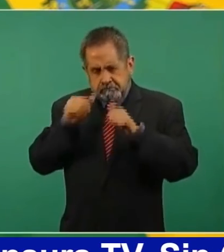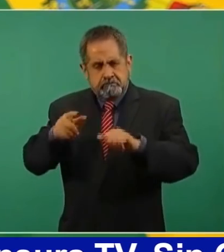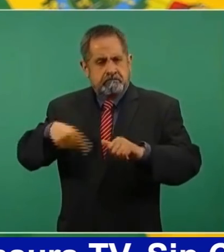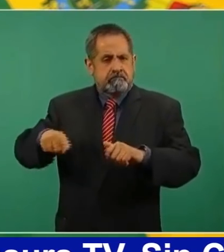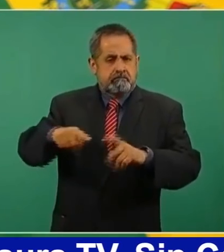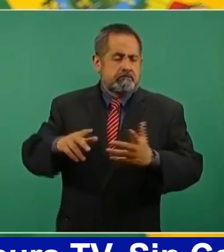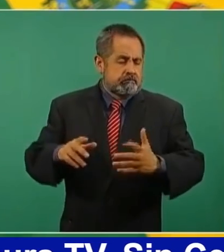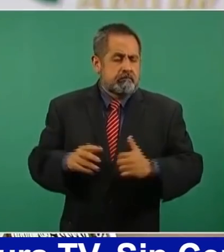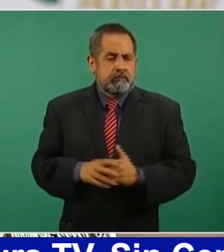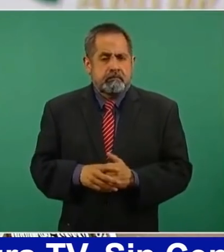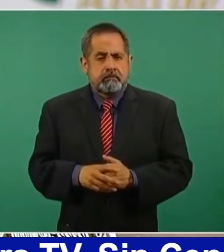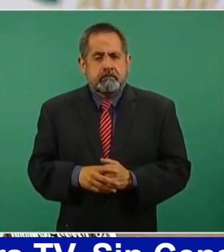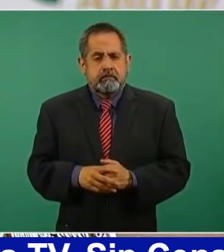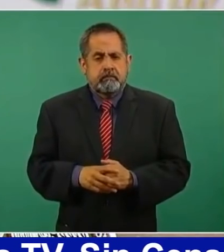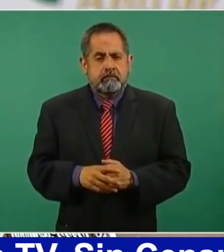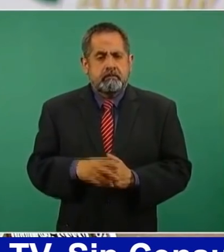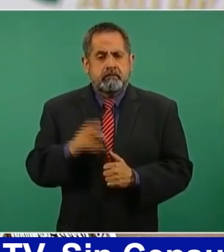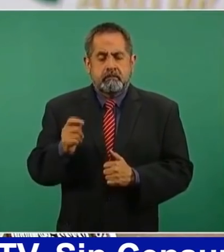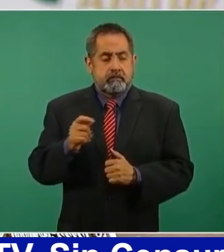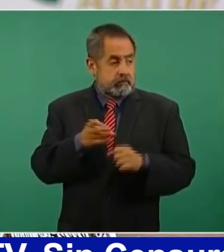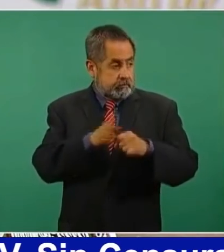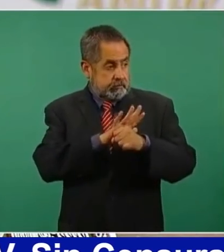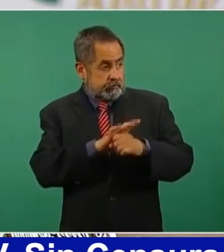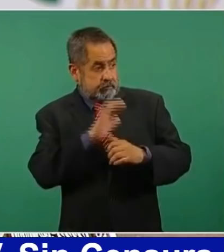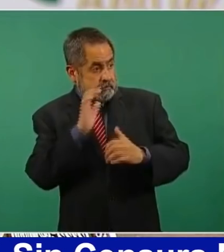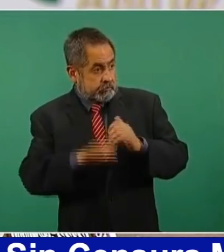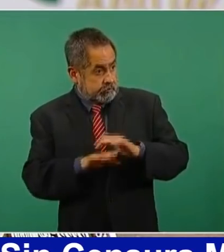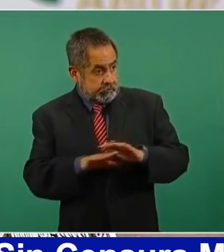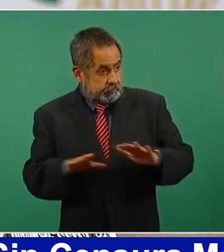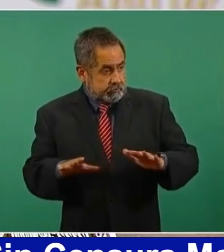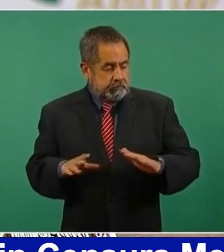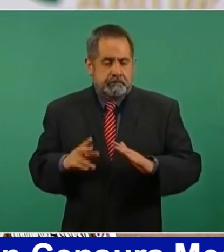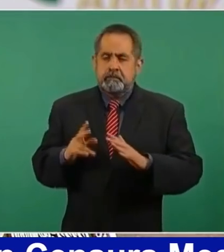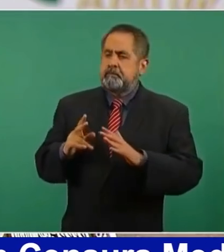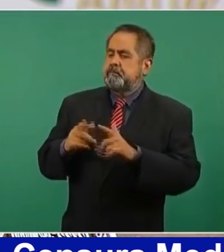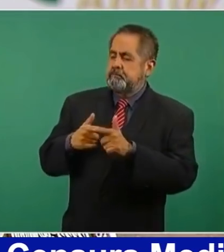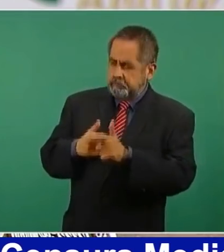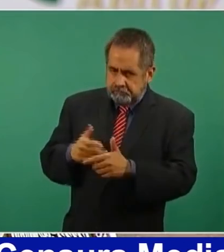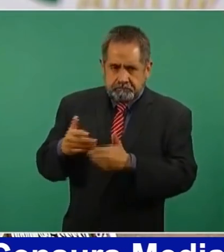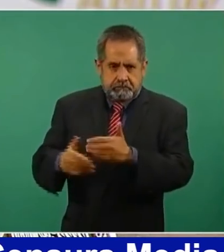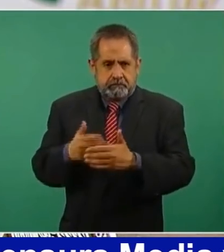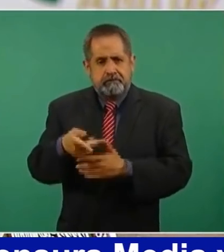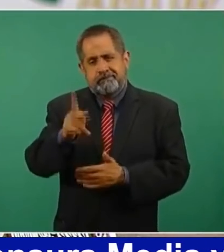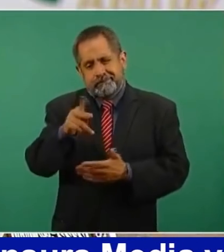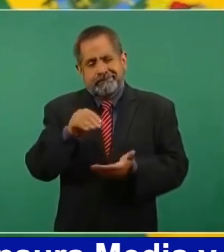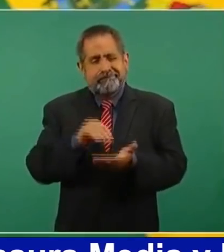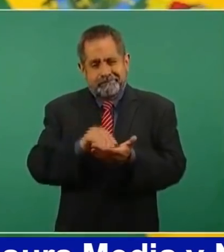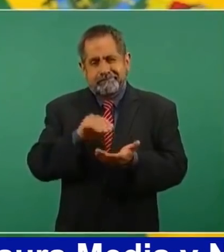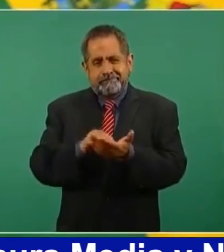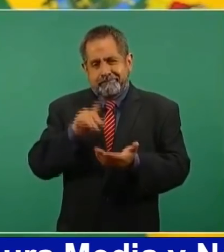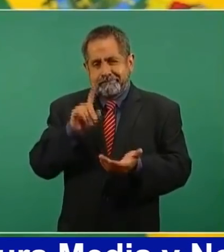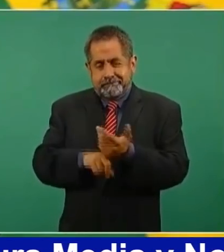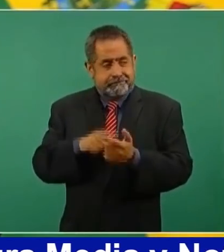regresar a la normalidad. Sin embargo, todavía tenemos